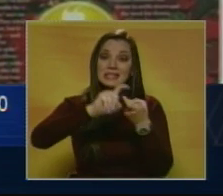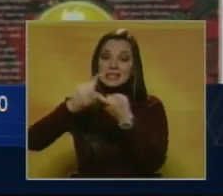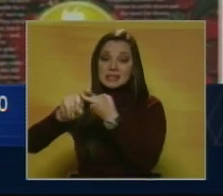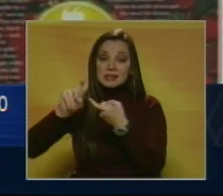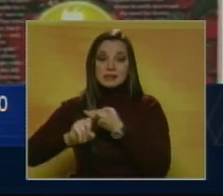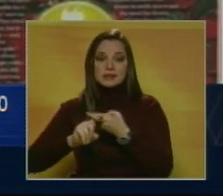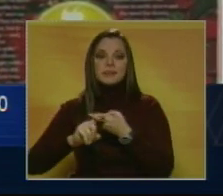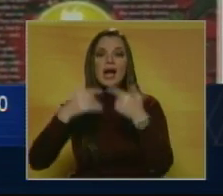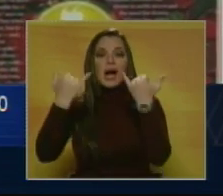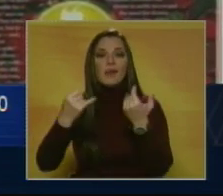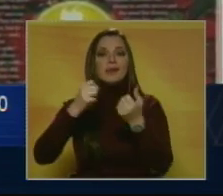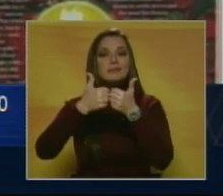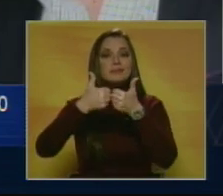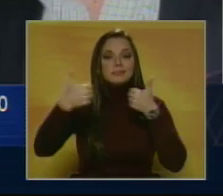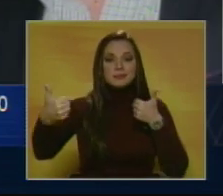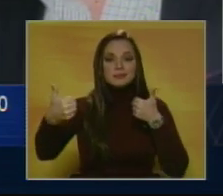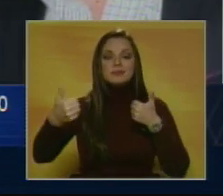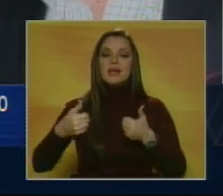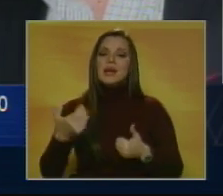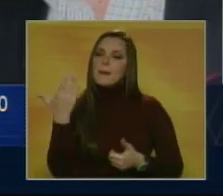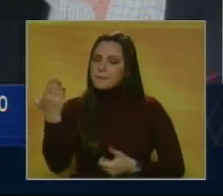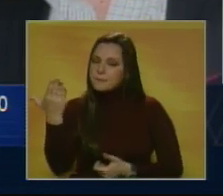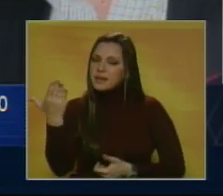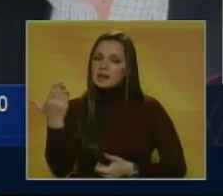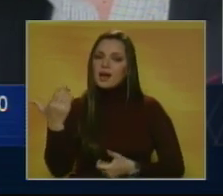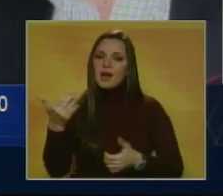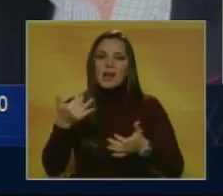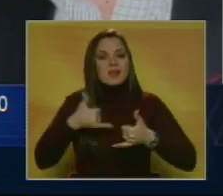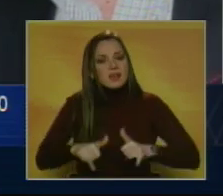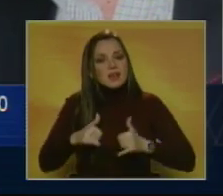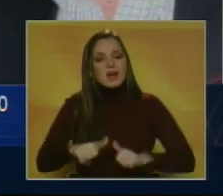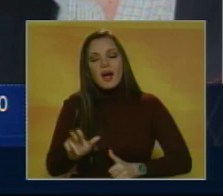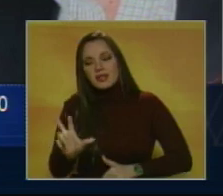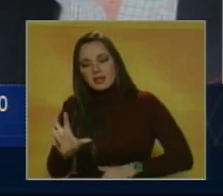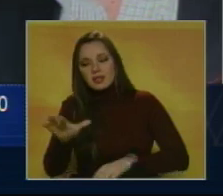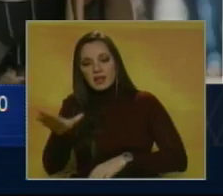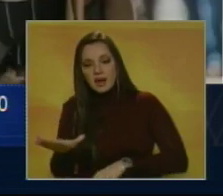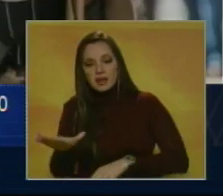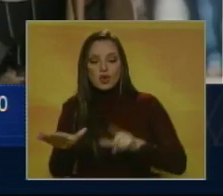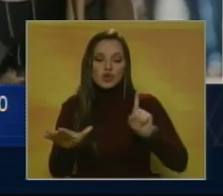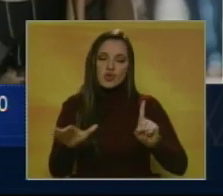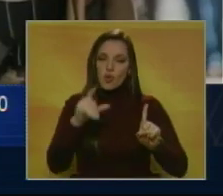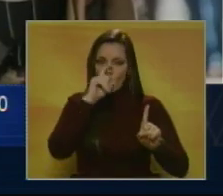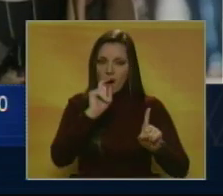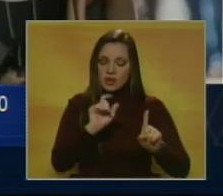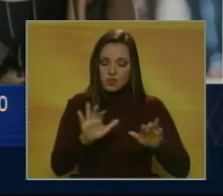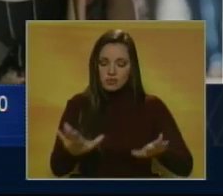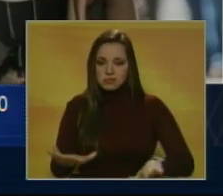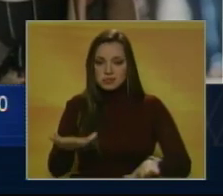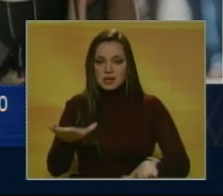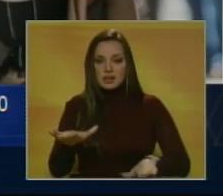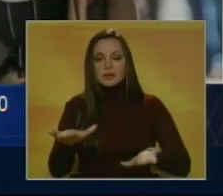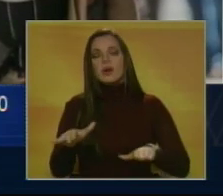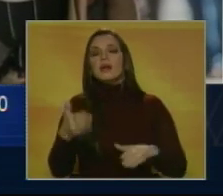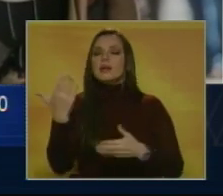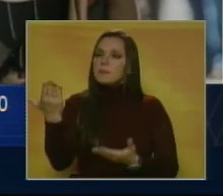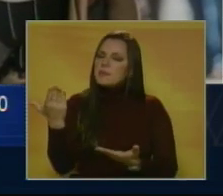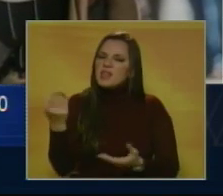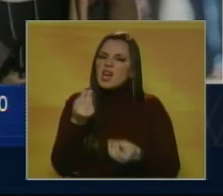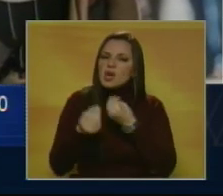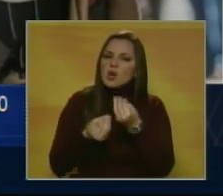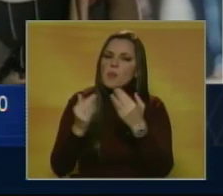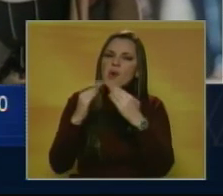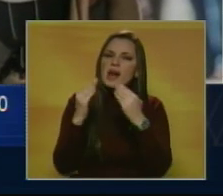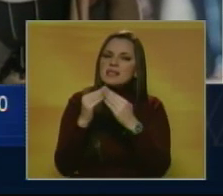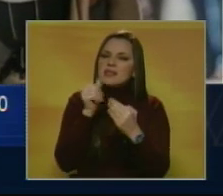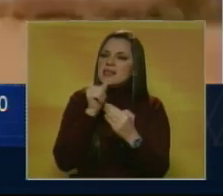legal de sus 2 hijas de 3 y 1 año, además de quién se quedará con la casa familiar y cómo se repartirán la